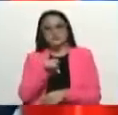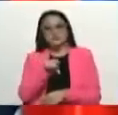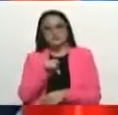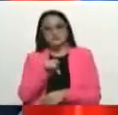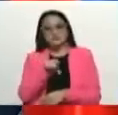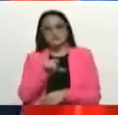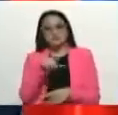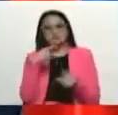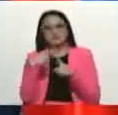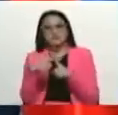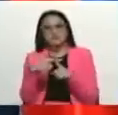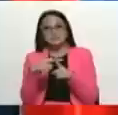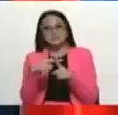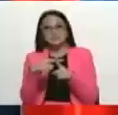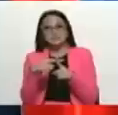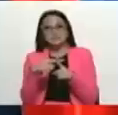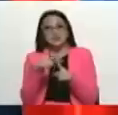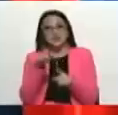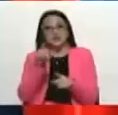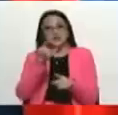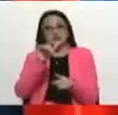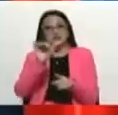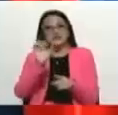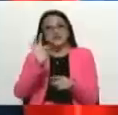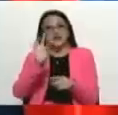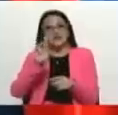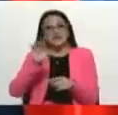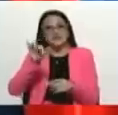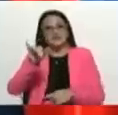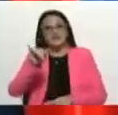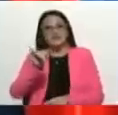y Jeffrey Burgues Ávila,